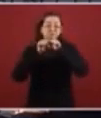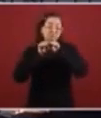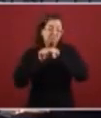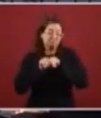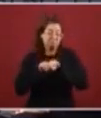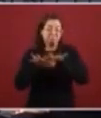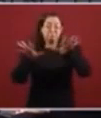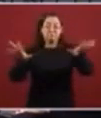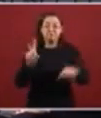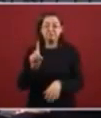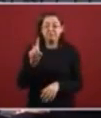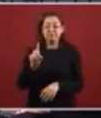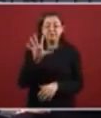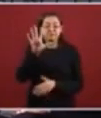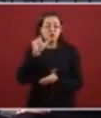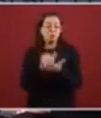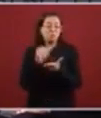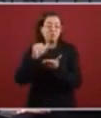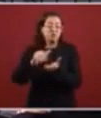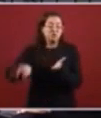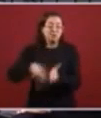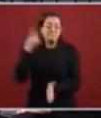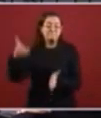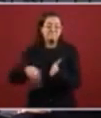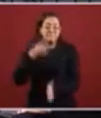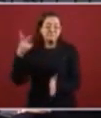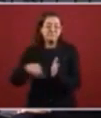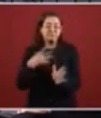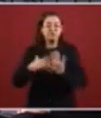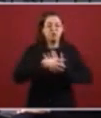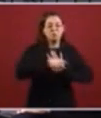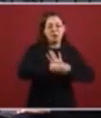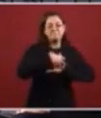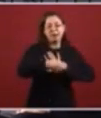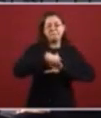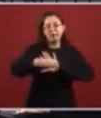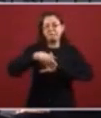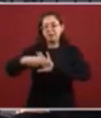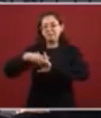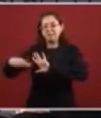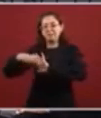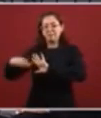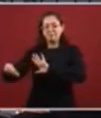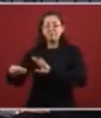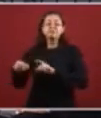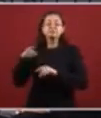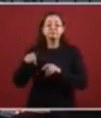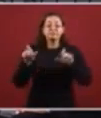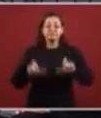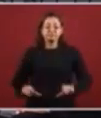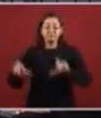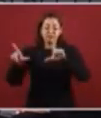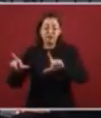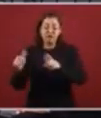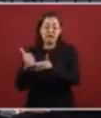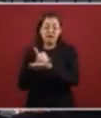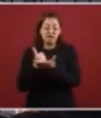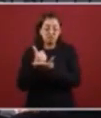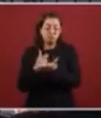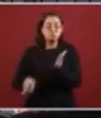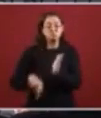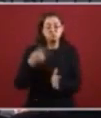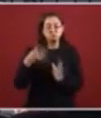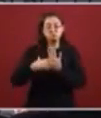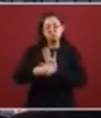35 millones de menciones a través de retweets esta rebanada amplia azul verde corresponde a los retweets